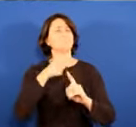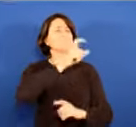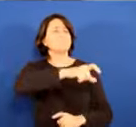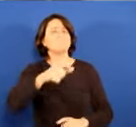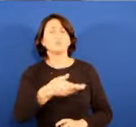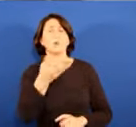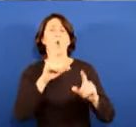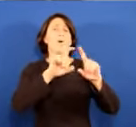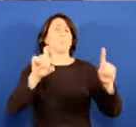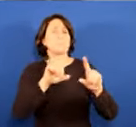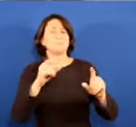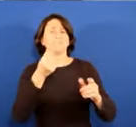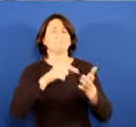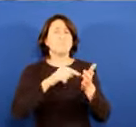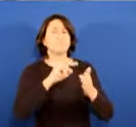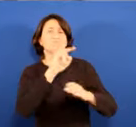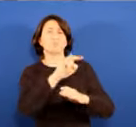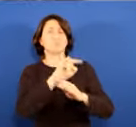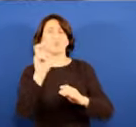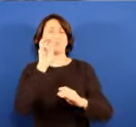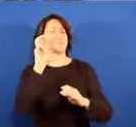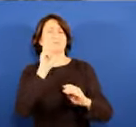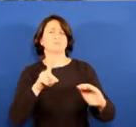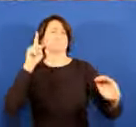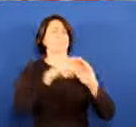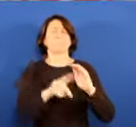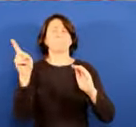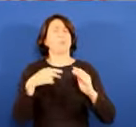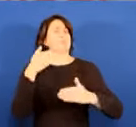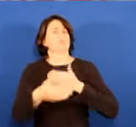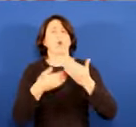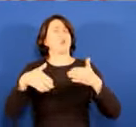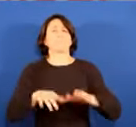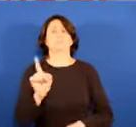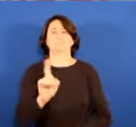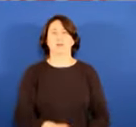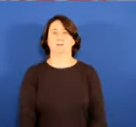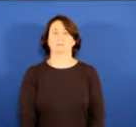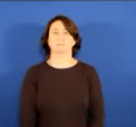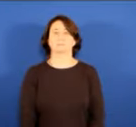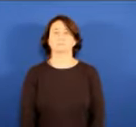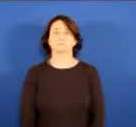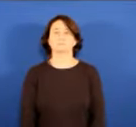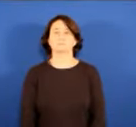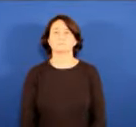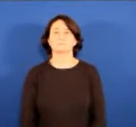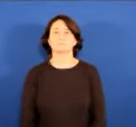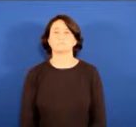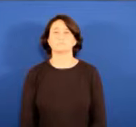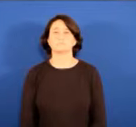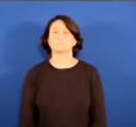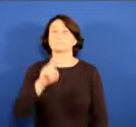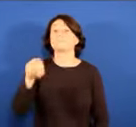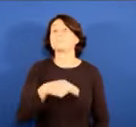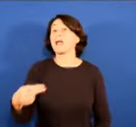solo momento en la lucha contra el fraude. El resultado de todo este proceso, según ha anunciado Bilbao, ha sido conseguir en Vizcaya la